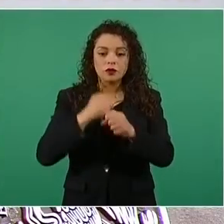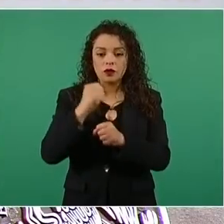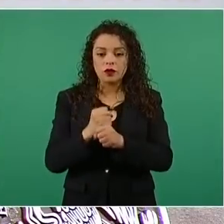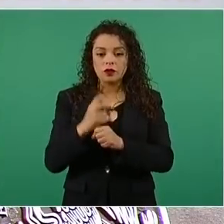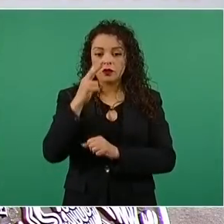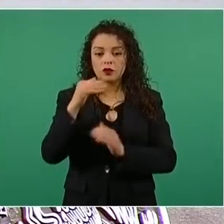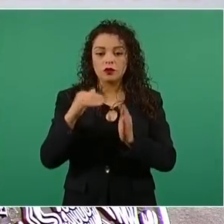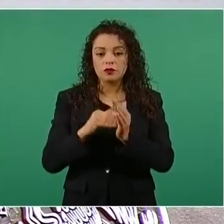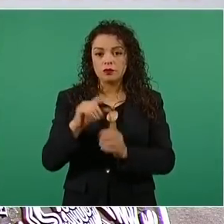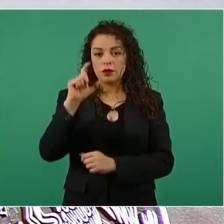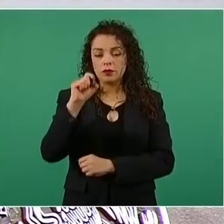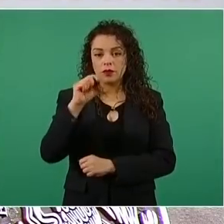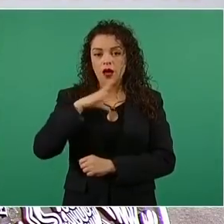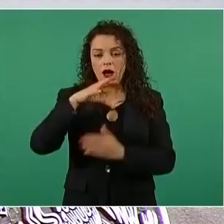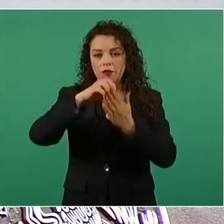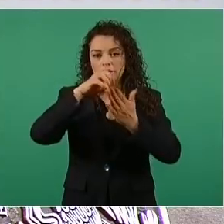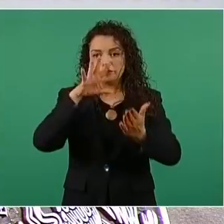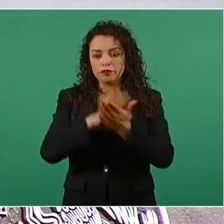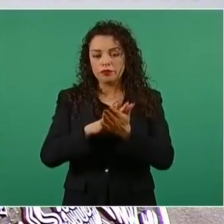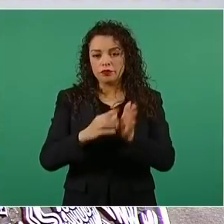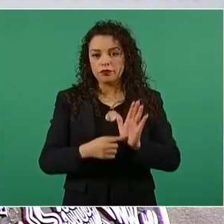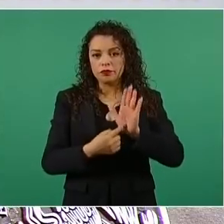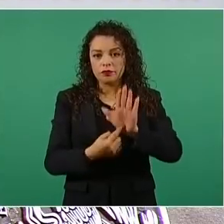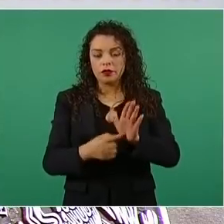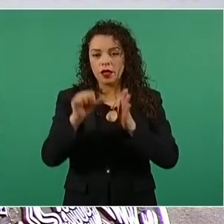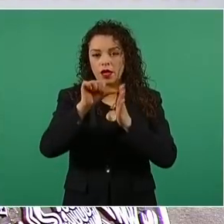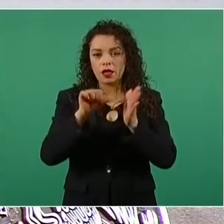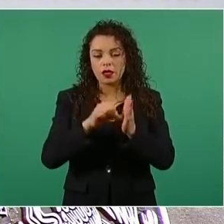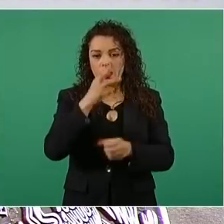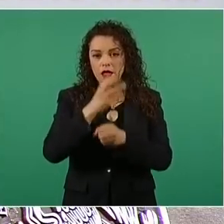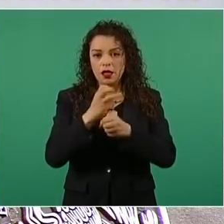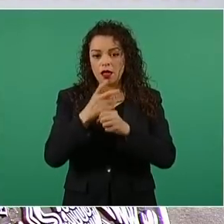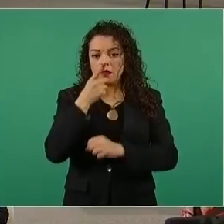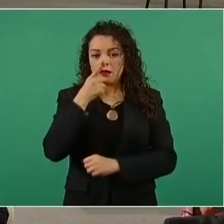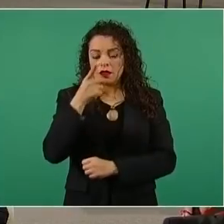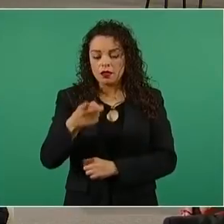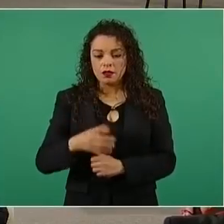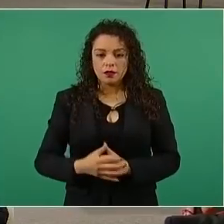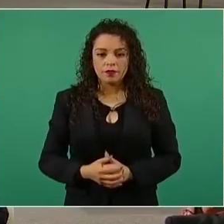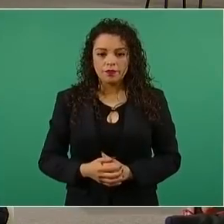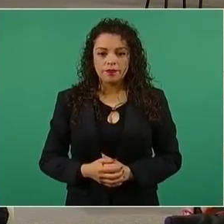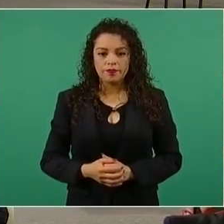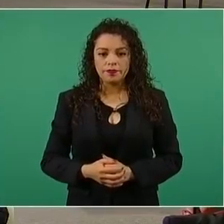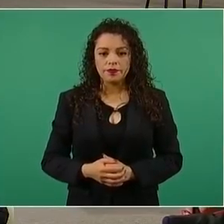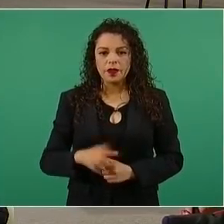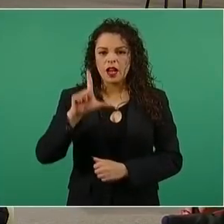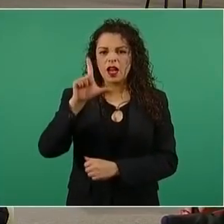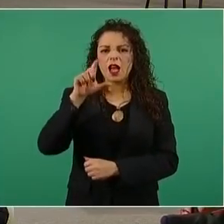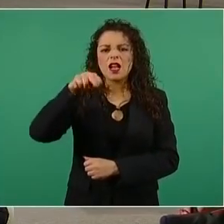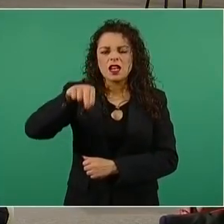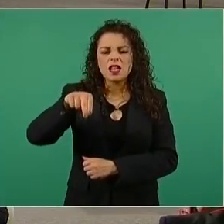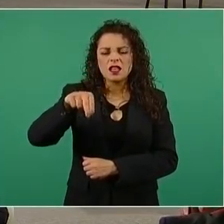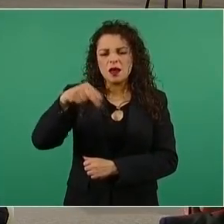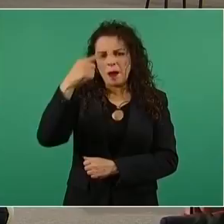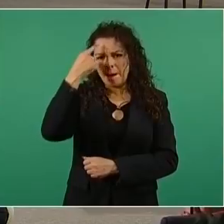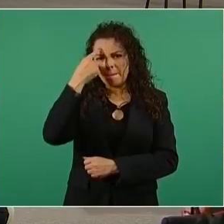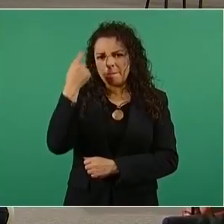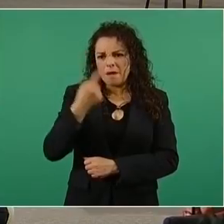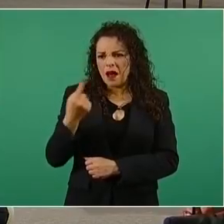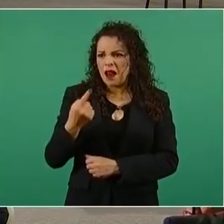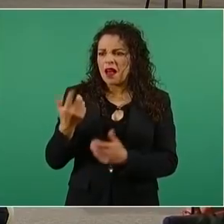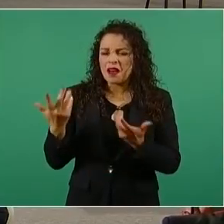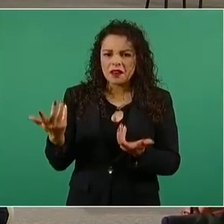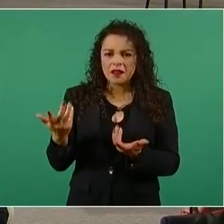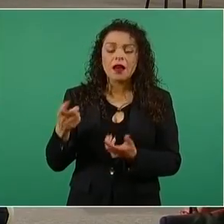2020, en su artículo tercero establece que el objetivo y fin de Lotería Nacional será